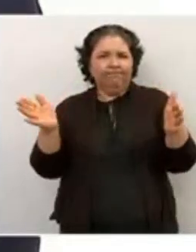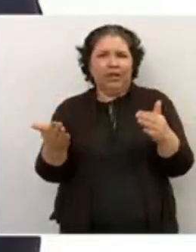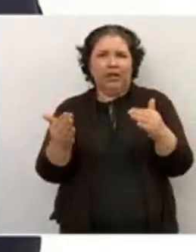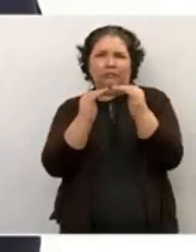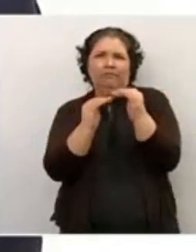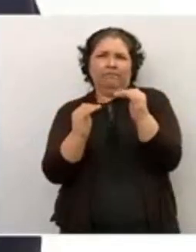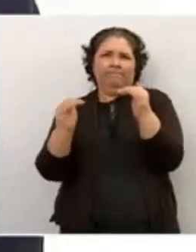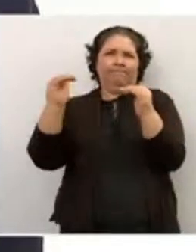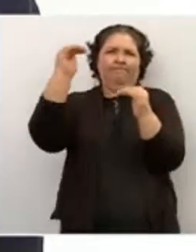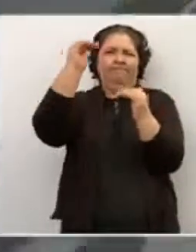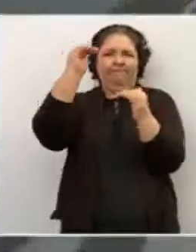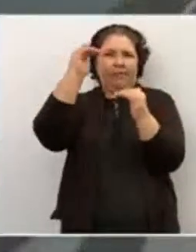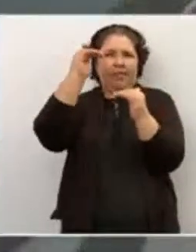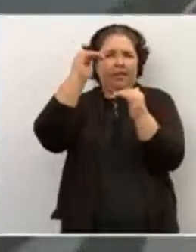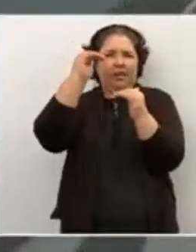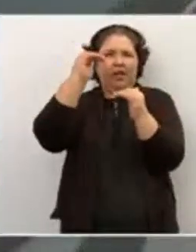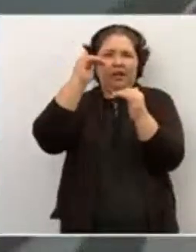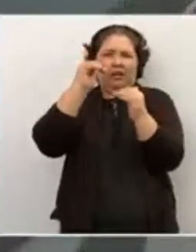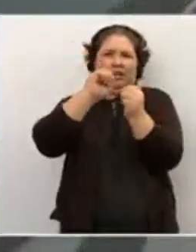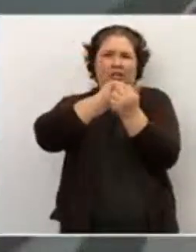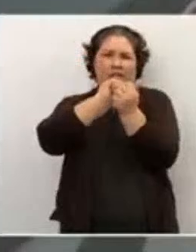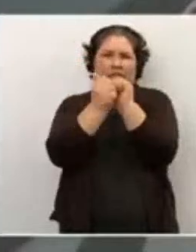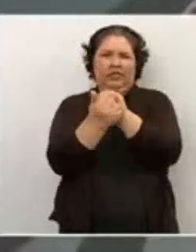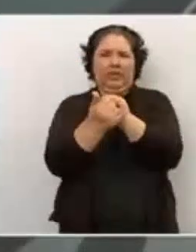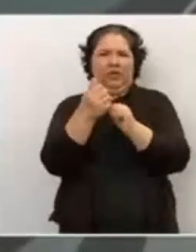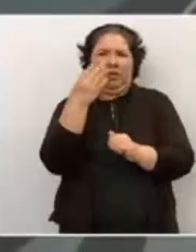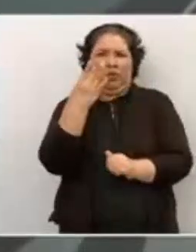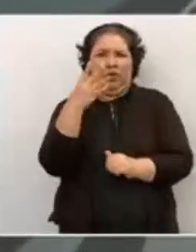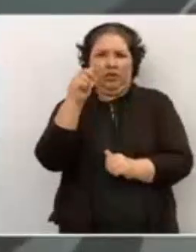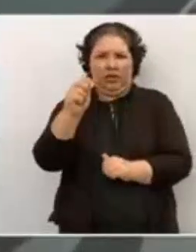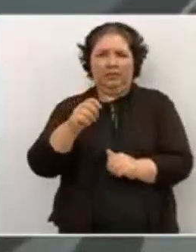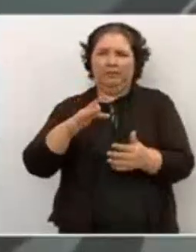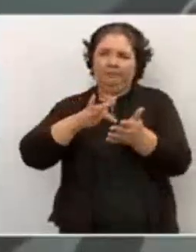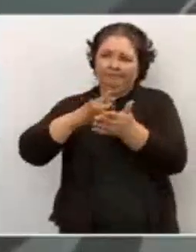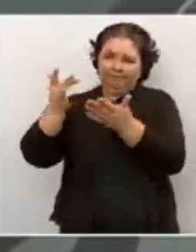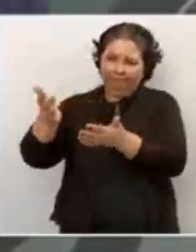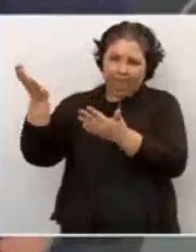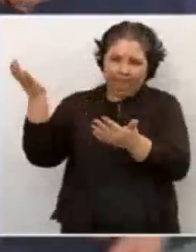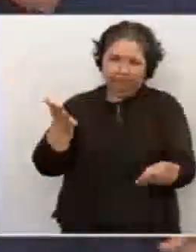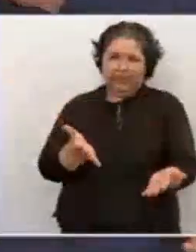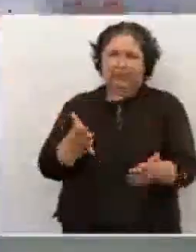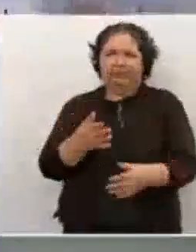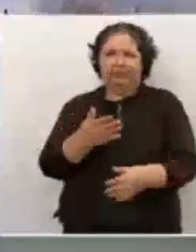piso, precisamente de la 4T. Enhorabuena y muchas gracias por venir, presidenta.